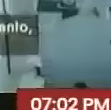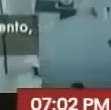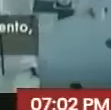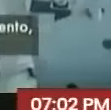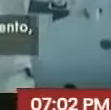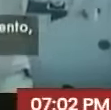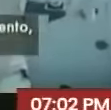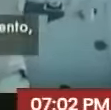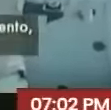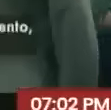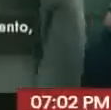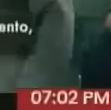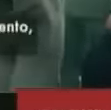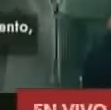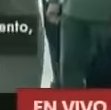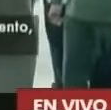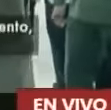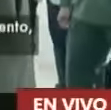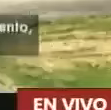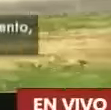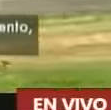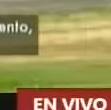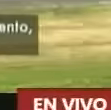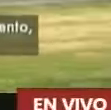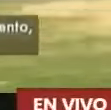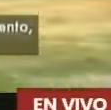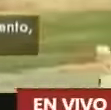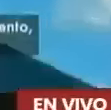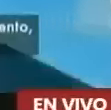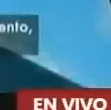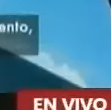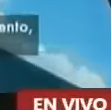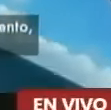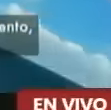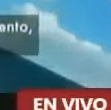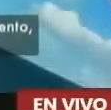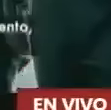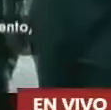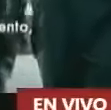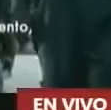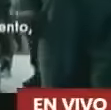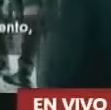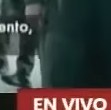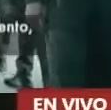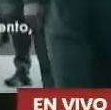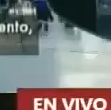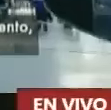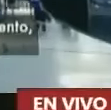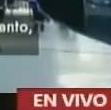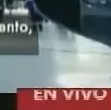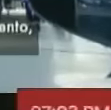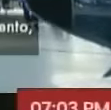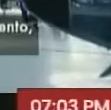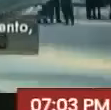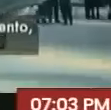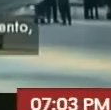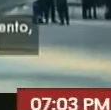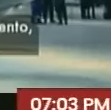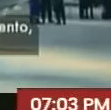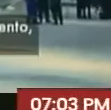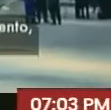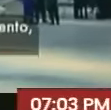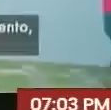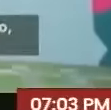Venido precisamente a celebrar nacimiento y renacimiento, fundación y refundación de